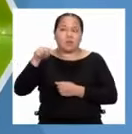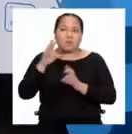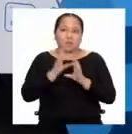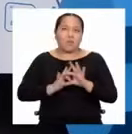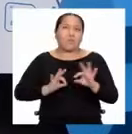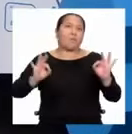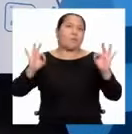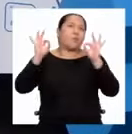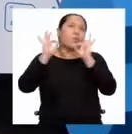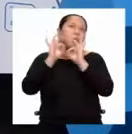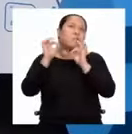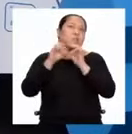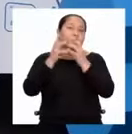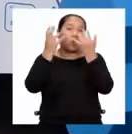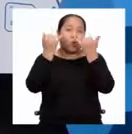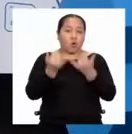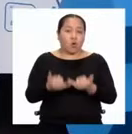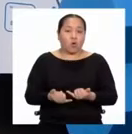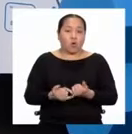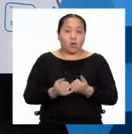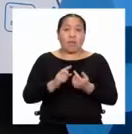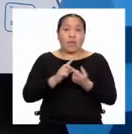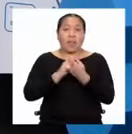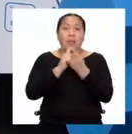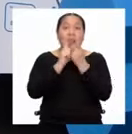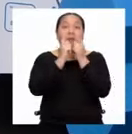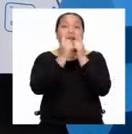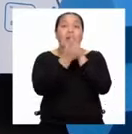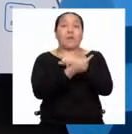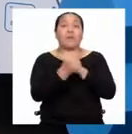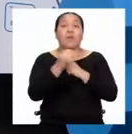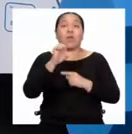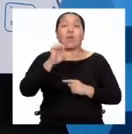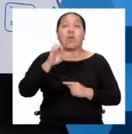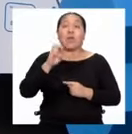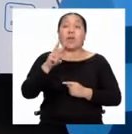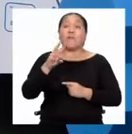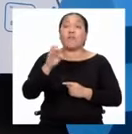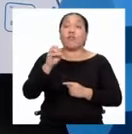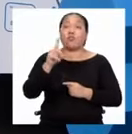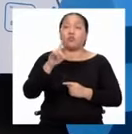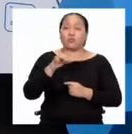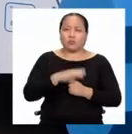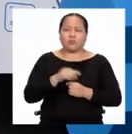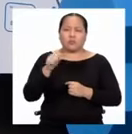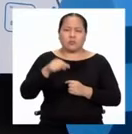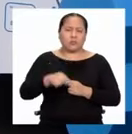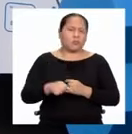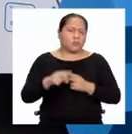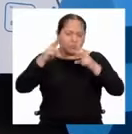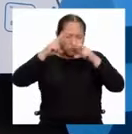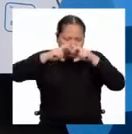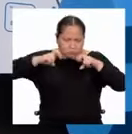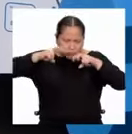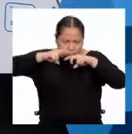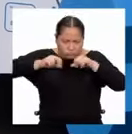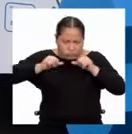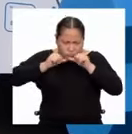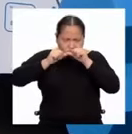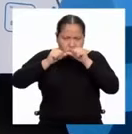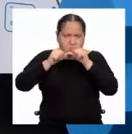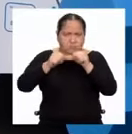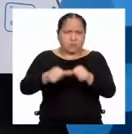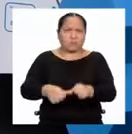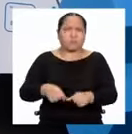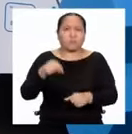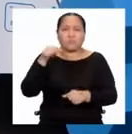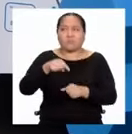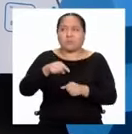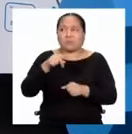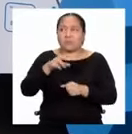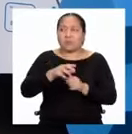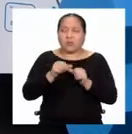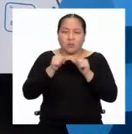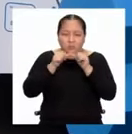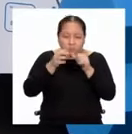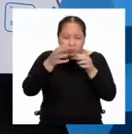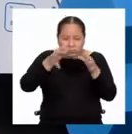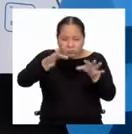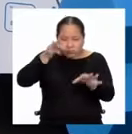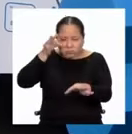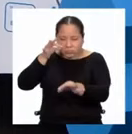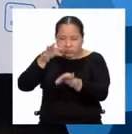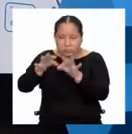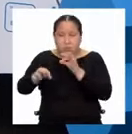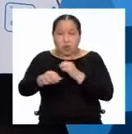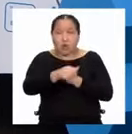importantísimos. Hoy la evolución sigue siendo un fenómeno complejísimo y su estudio podría llevarnos a encontrar claves para saber si